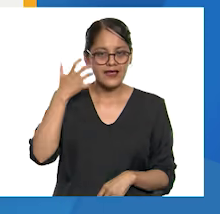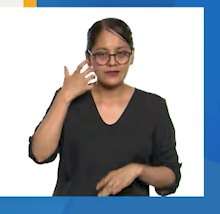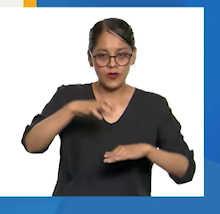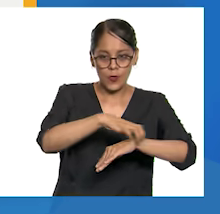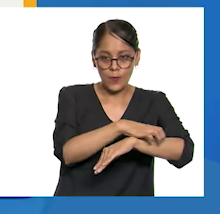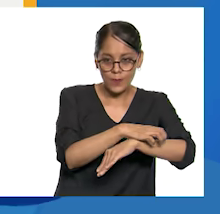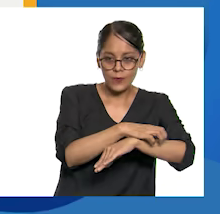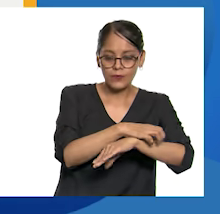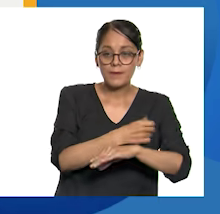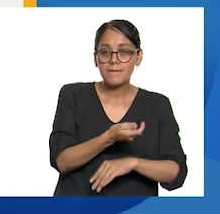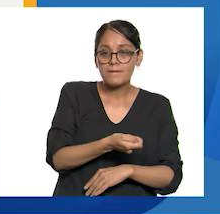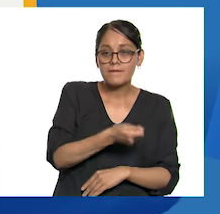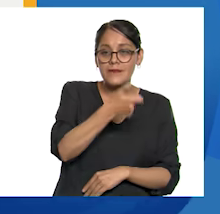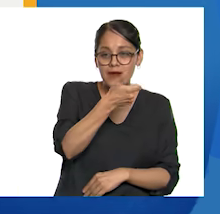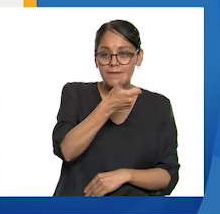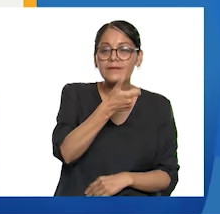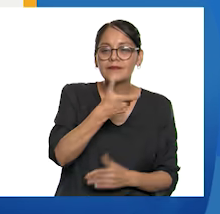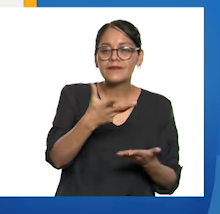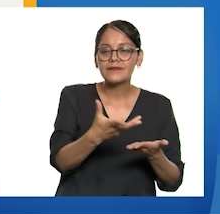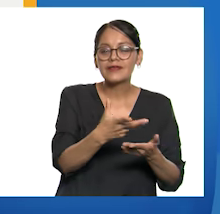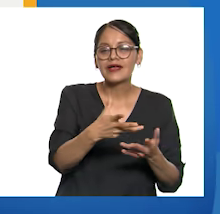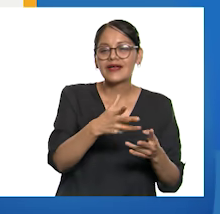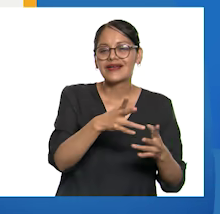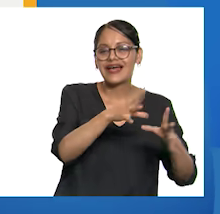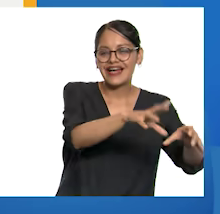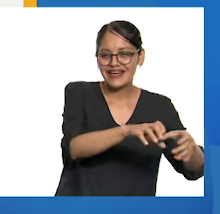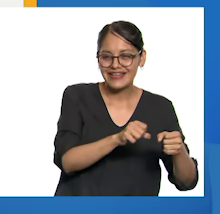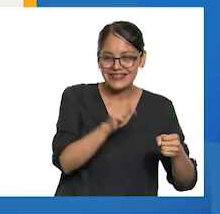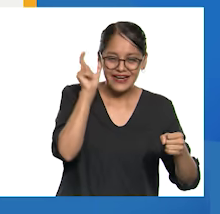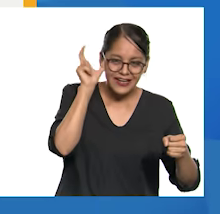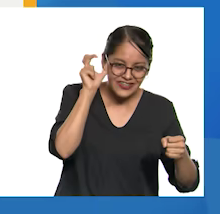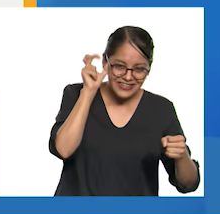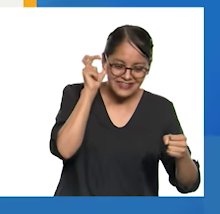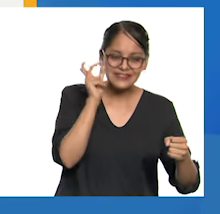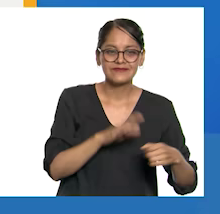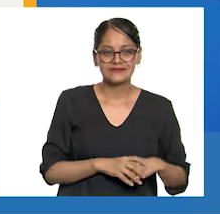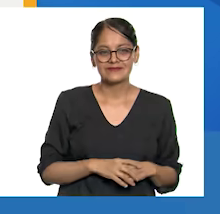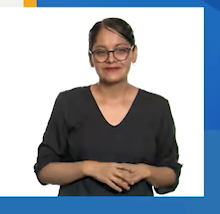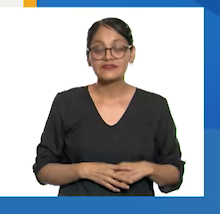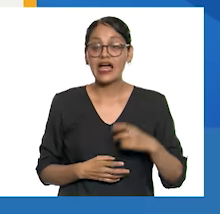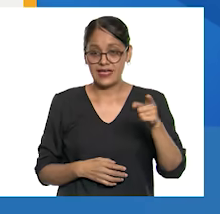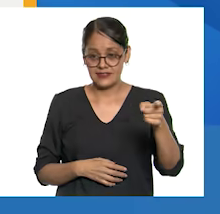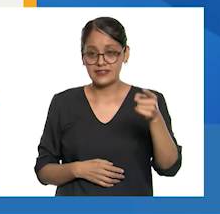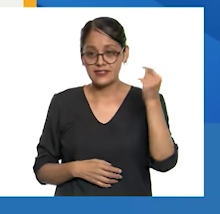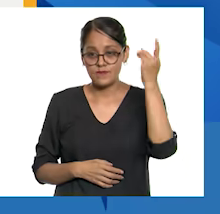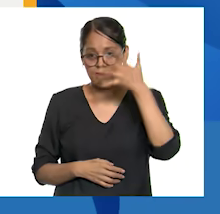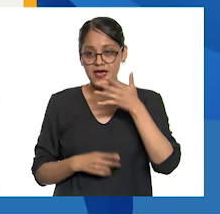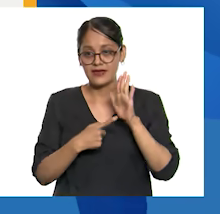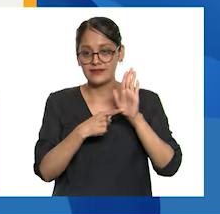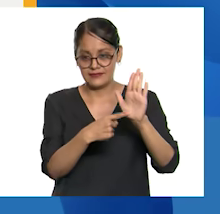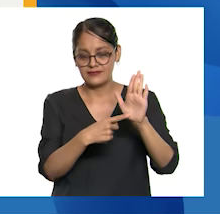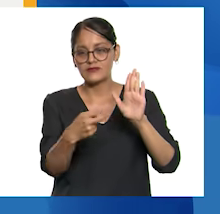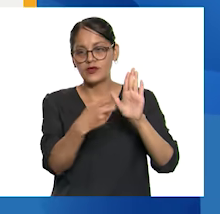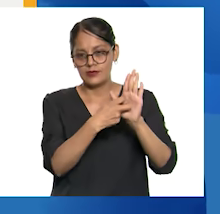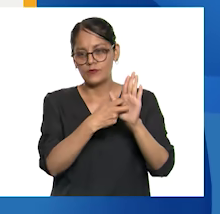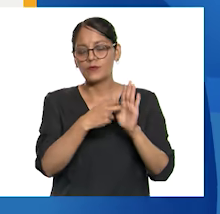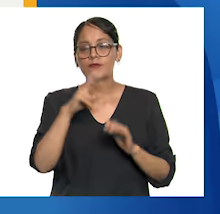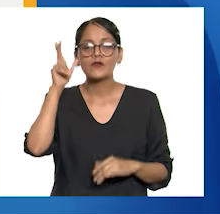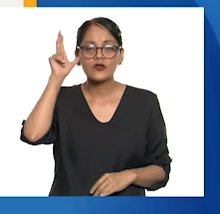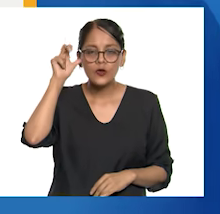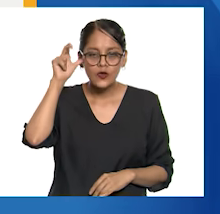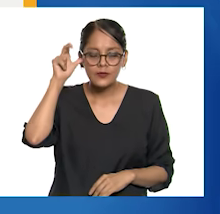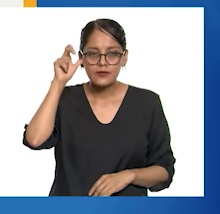logra su primera hazaña al cazar un conejito en el bosque. Y tenemos la imagen que lo está ilustrando porque el conejito,